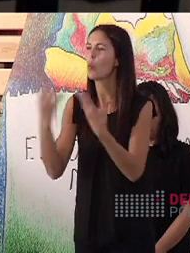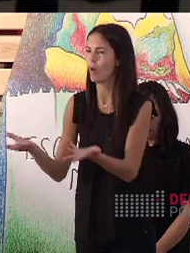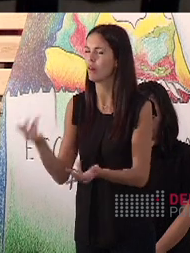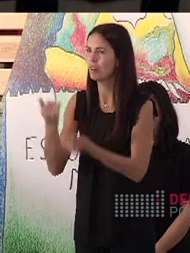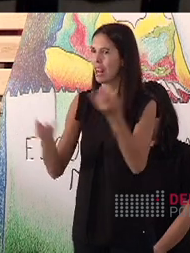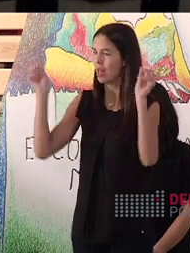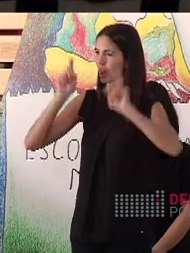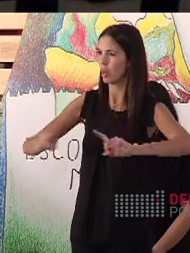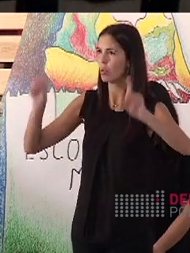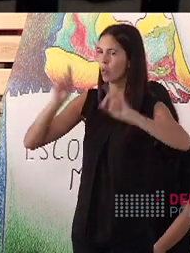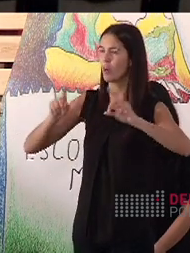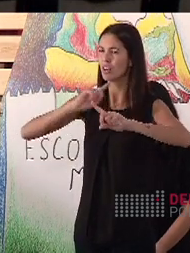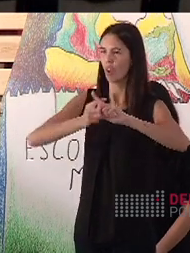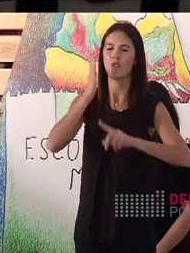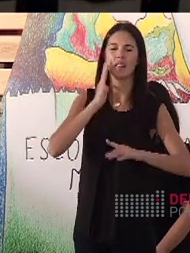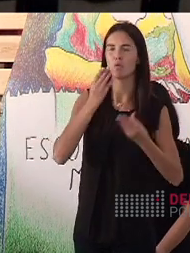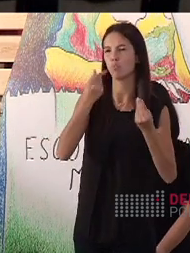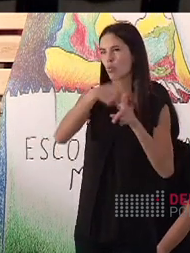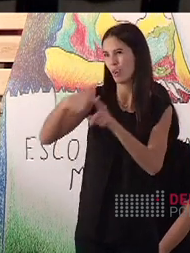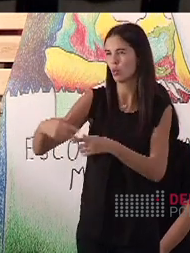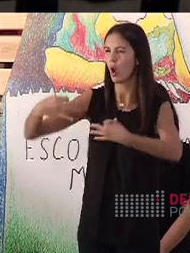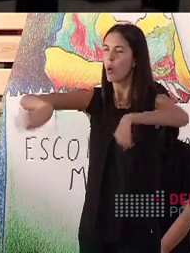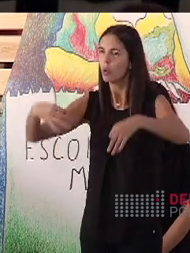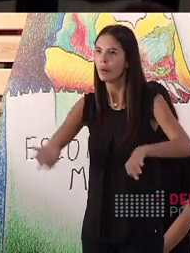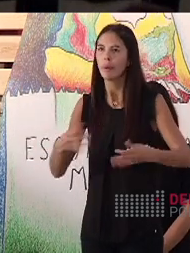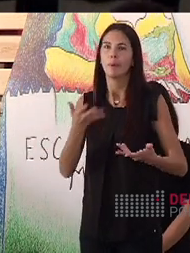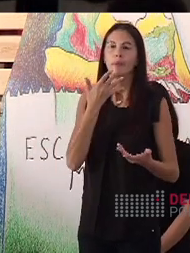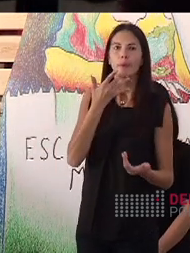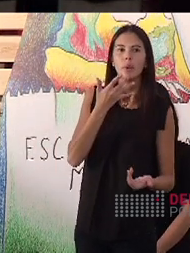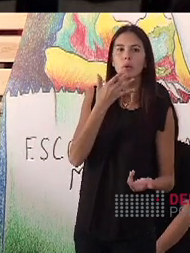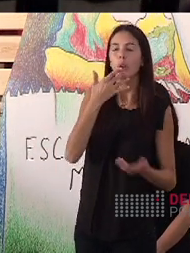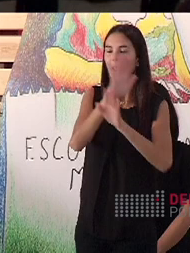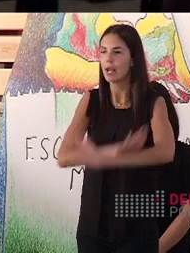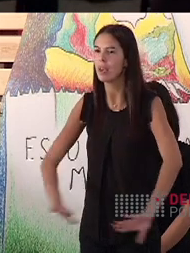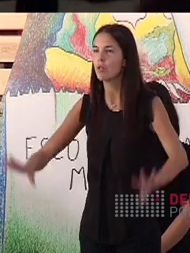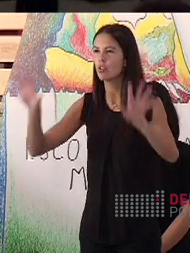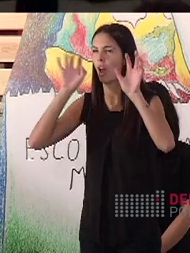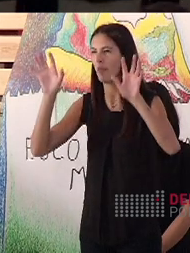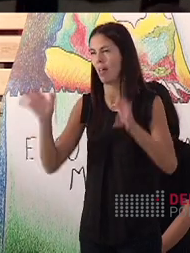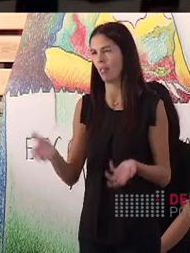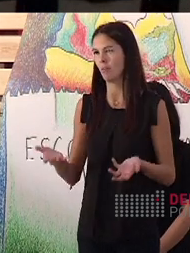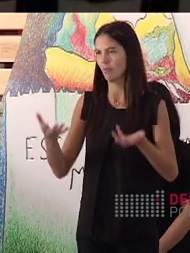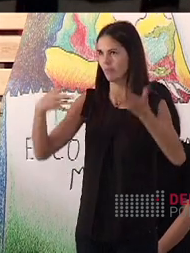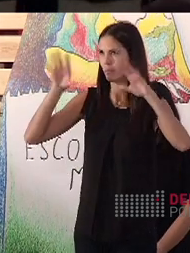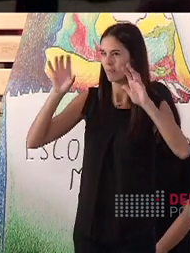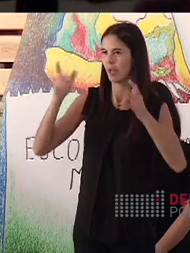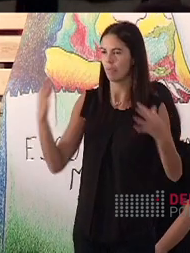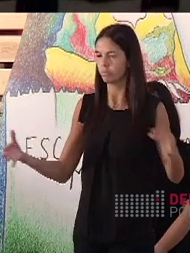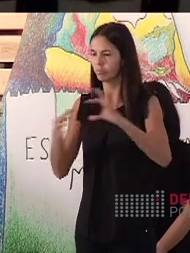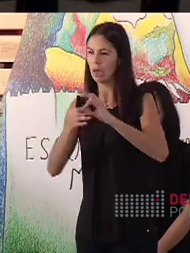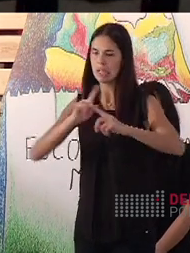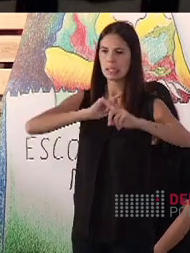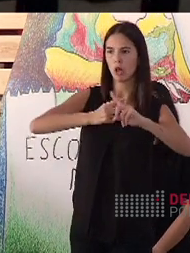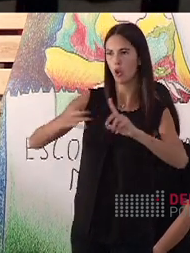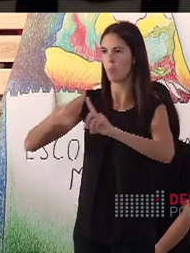educación sexoafectiva sirve para muchísimas cosas, ¿no? No solo para que los niños aprendan que no tiene nada que ver el sexo